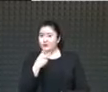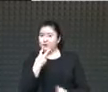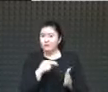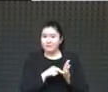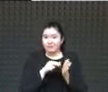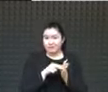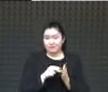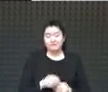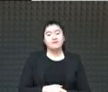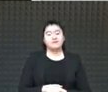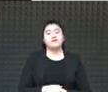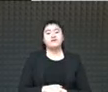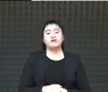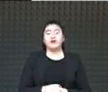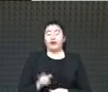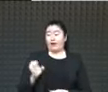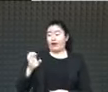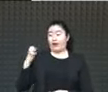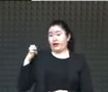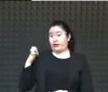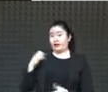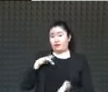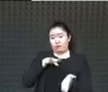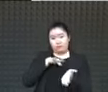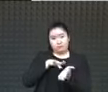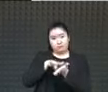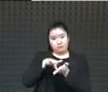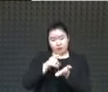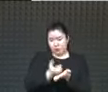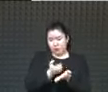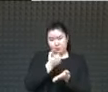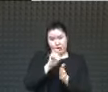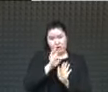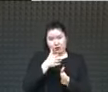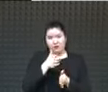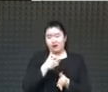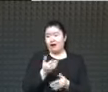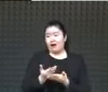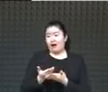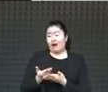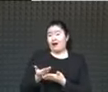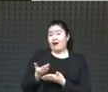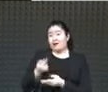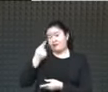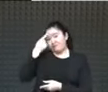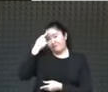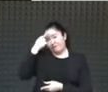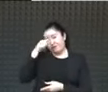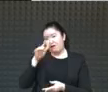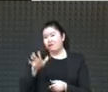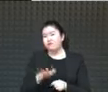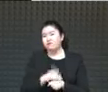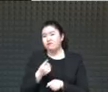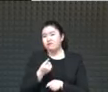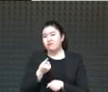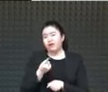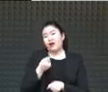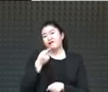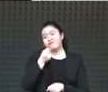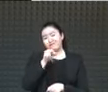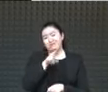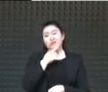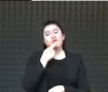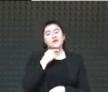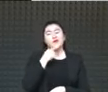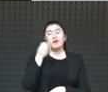recibieron en enero un apoyo de útiles y uniformes escolares. Como adelanto, principalmente pues porque estuvimos en semáforo